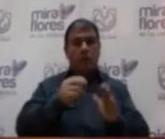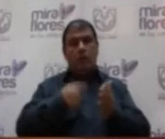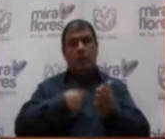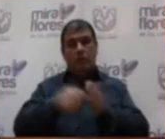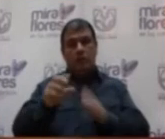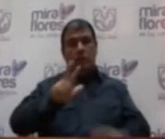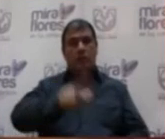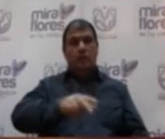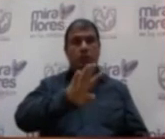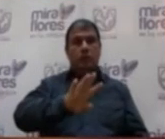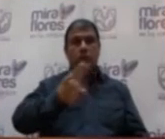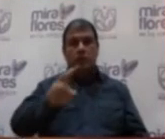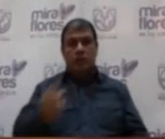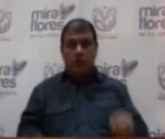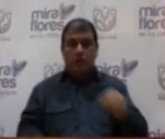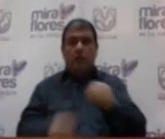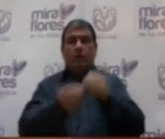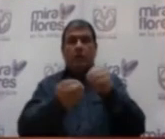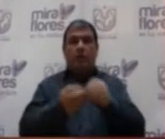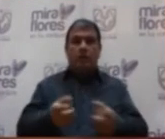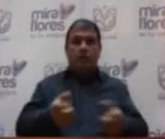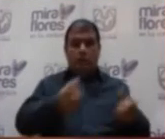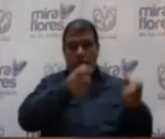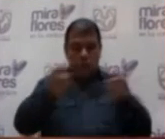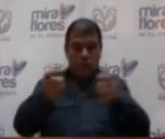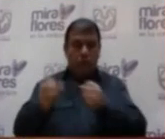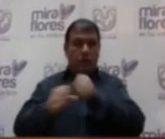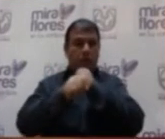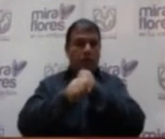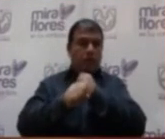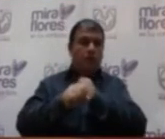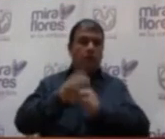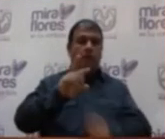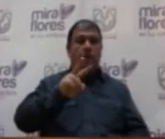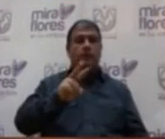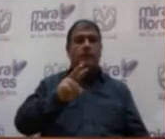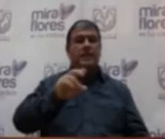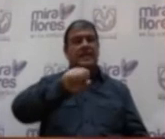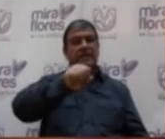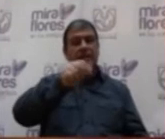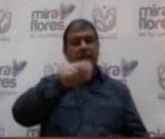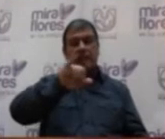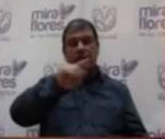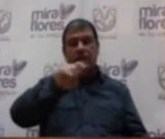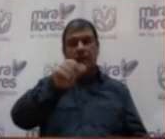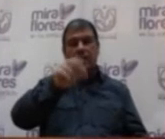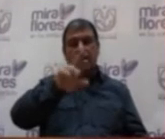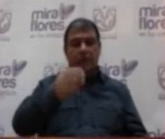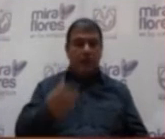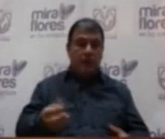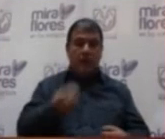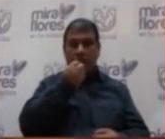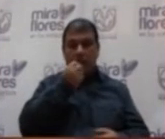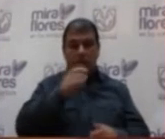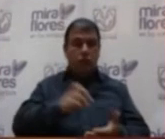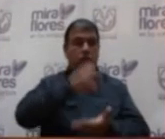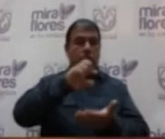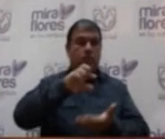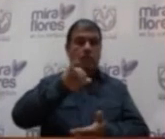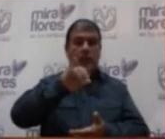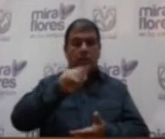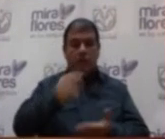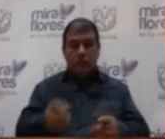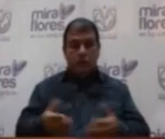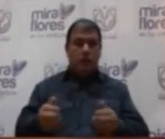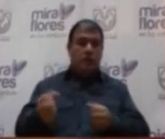a efectos de incorporar la función de vigilancia sanitaria de la inocuidad agroalimentaria de alimentos primarios y piensos en el